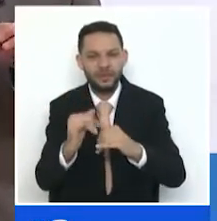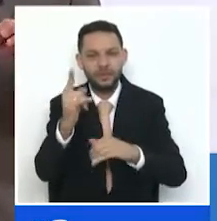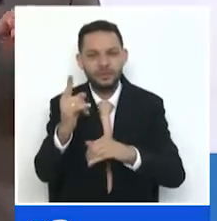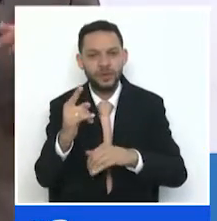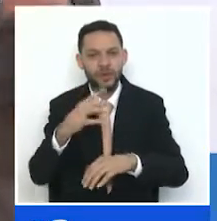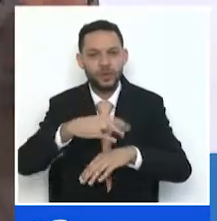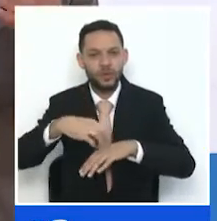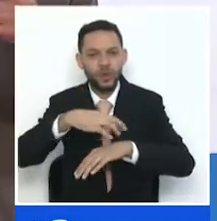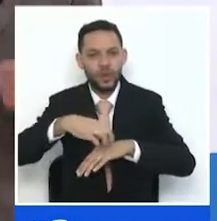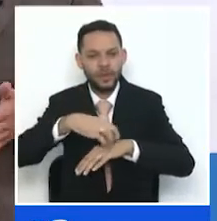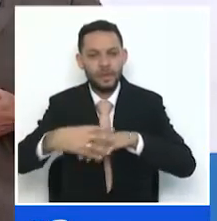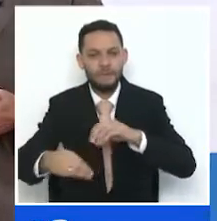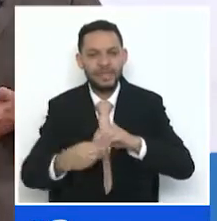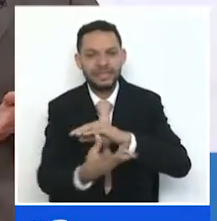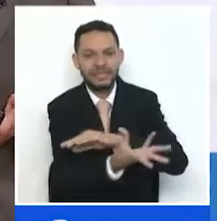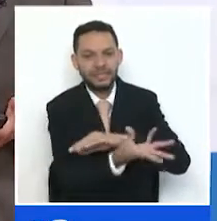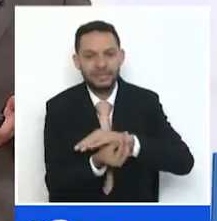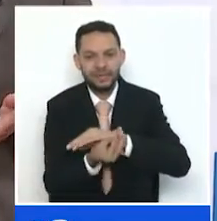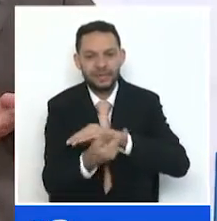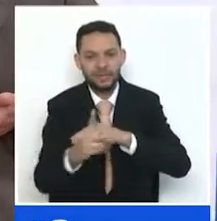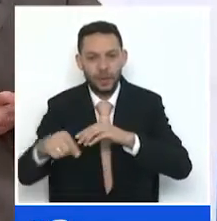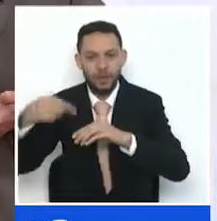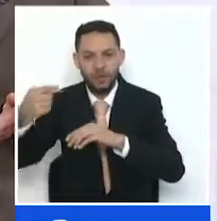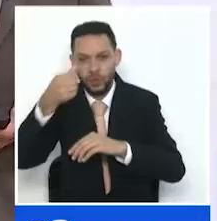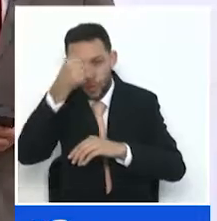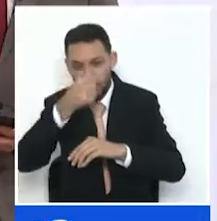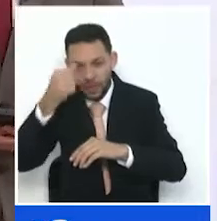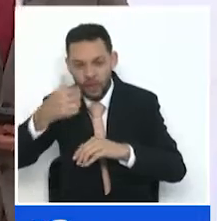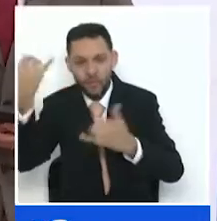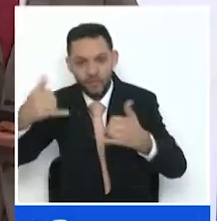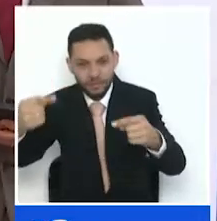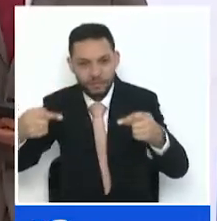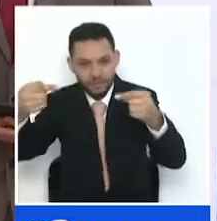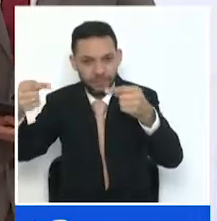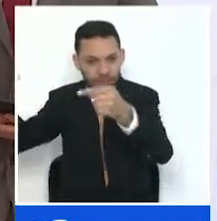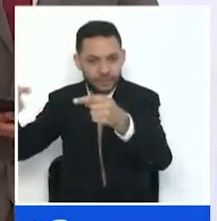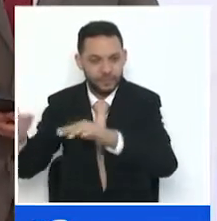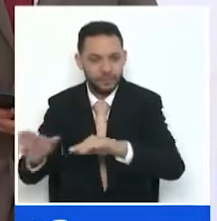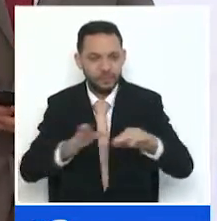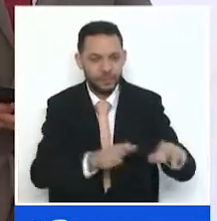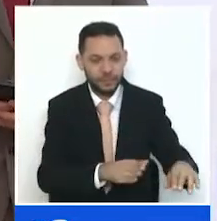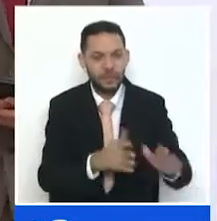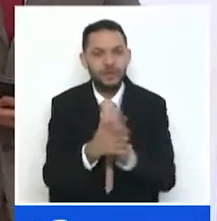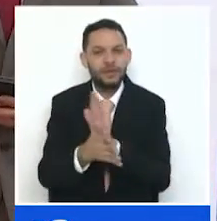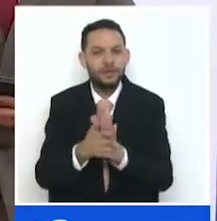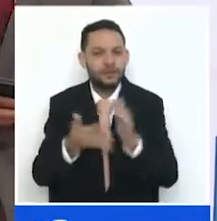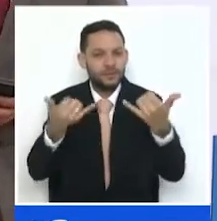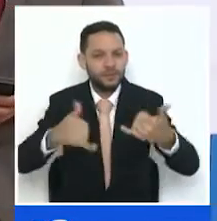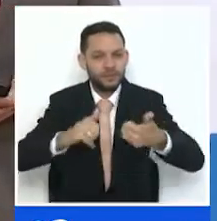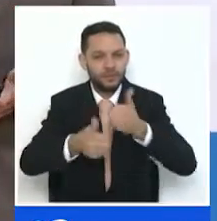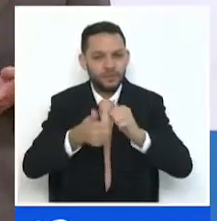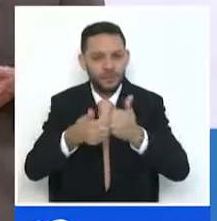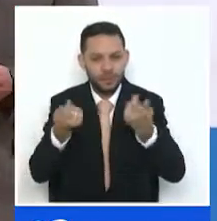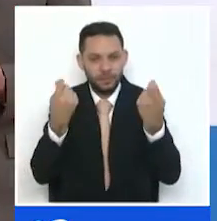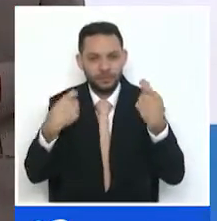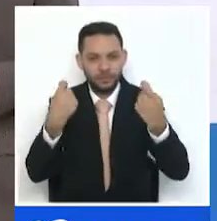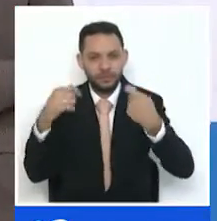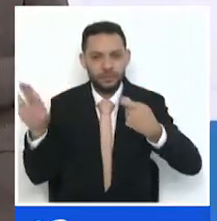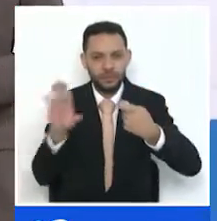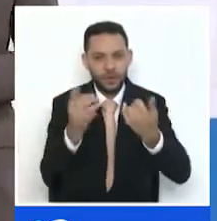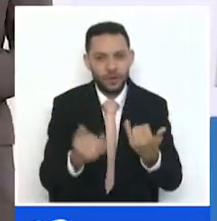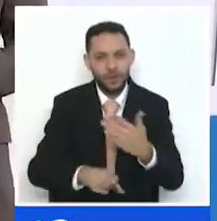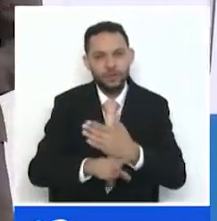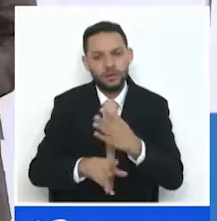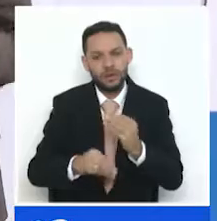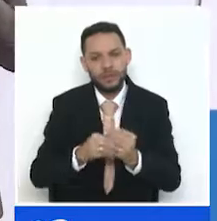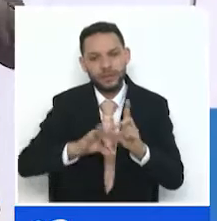Tolima y La Equidad. Los juegos de vuelta serán el próximo domingo. Hasta aquí la información deportiva en Telecafé Noticias, pausa comercial y ya regresamos con más.